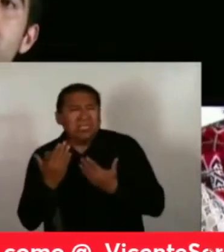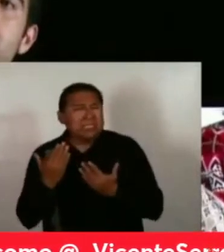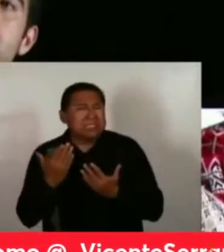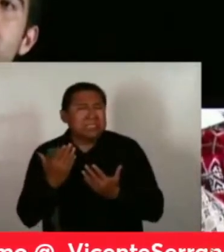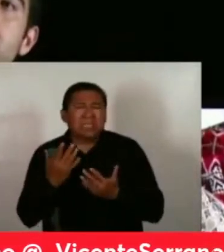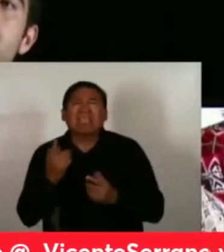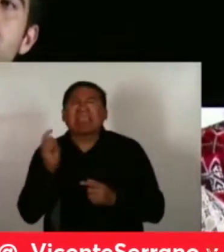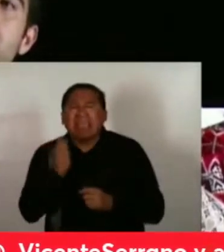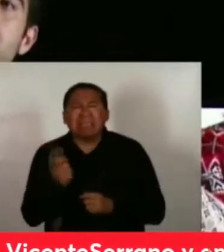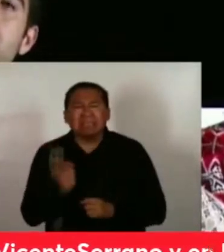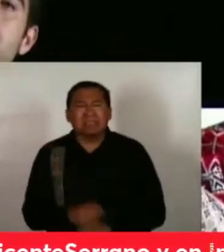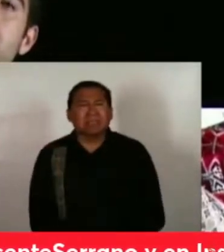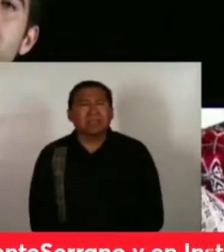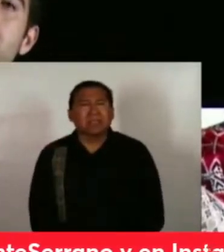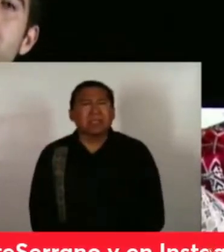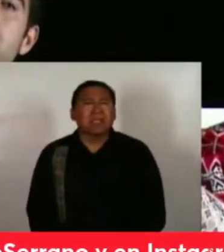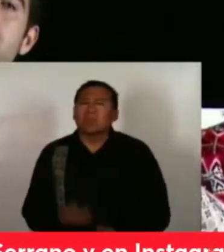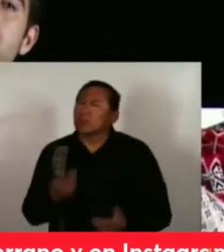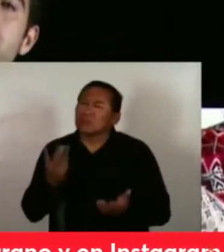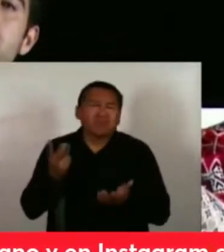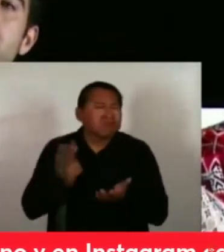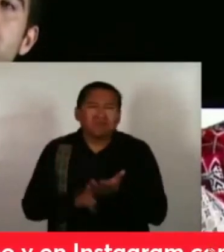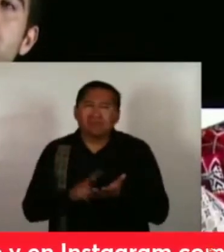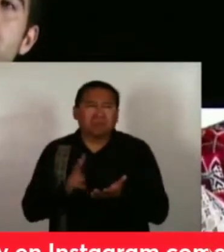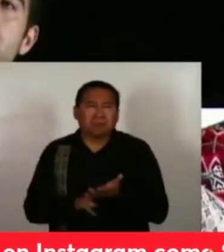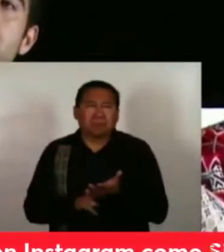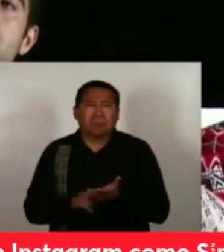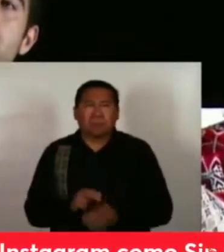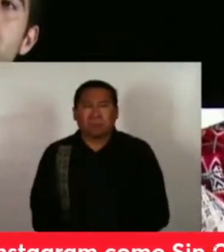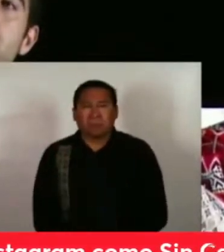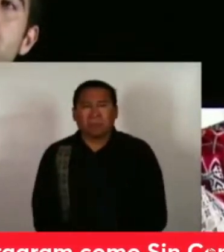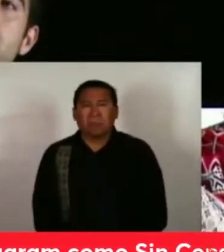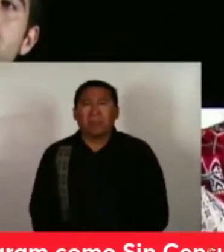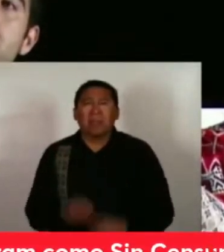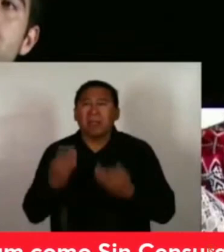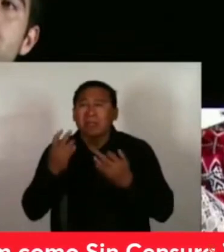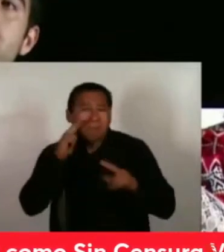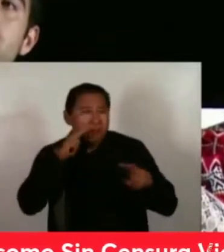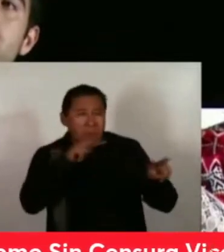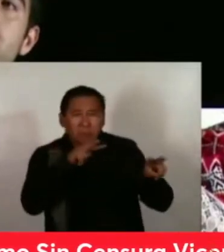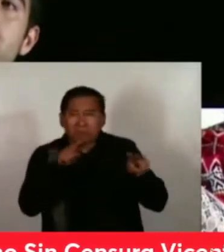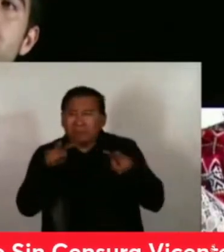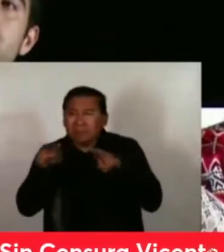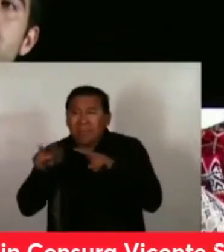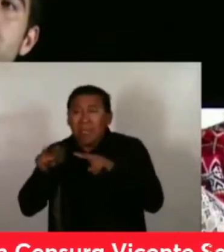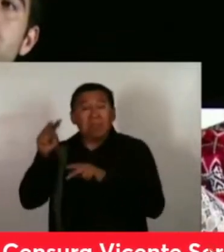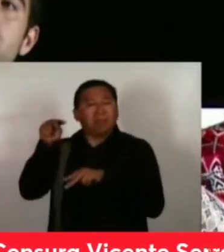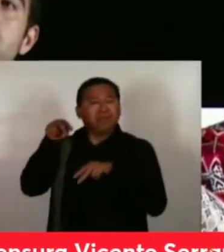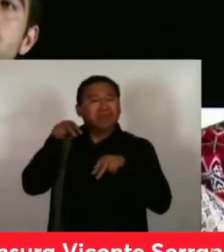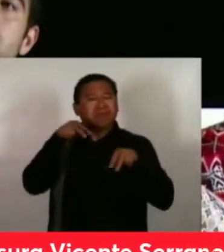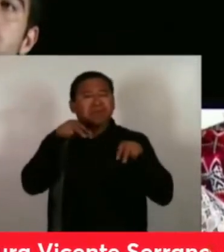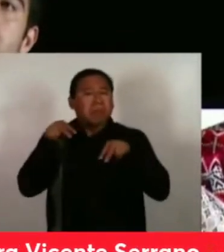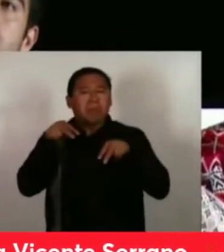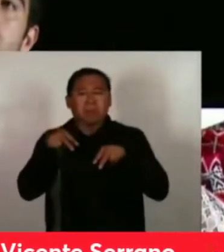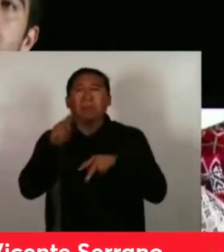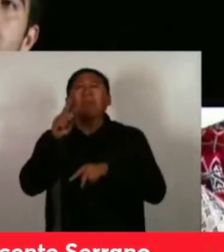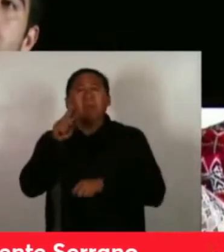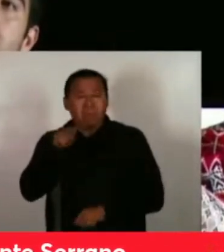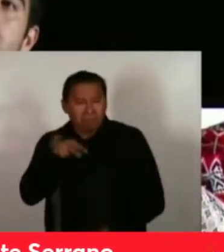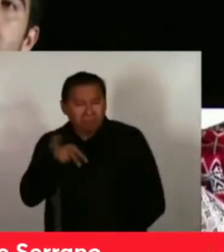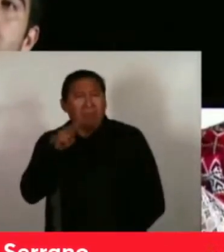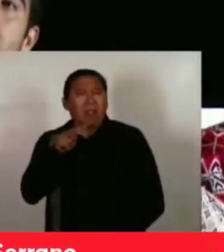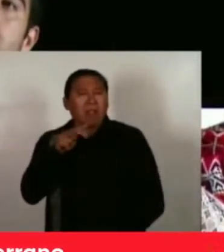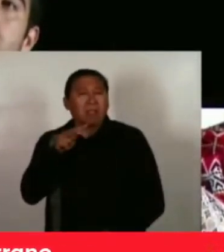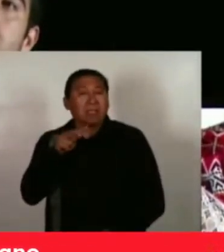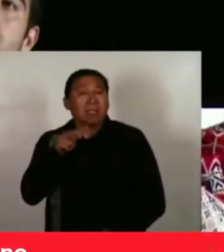es decir, no se vale mirar a nadie de arriba abajo,